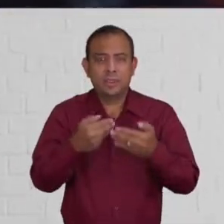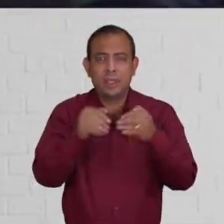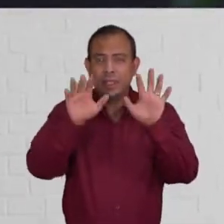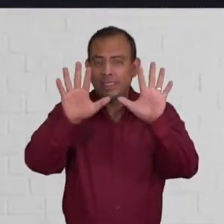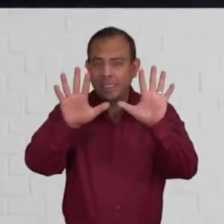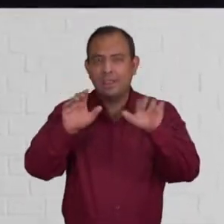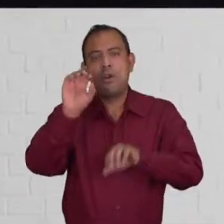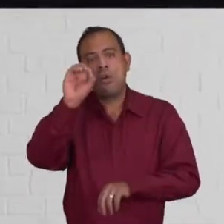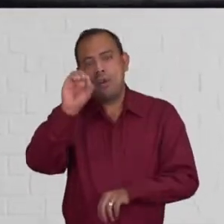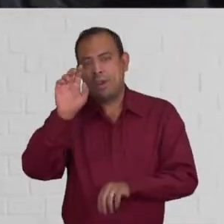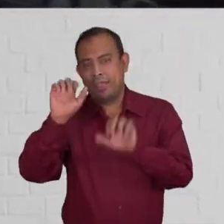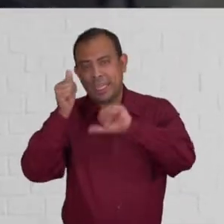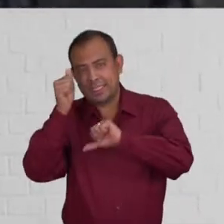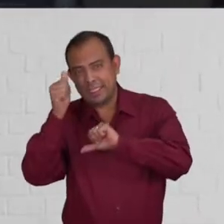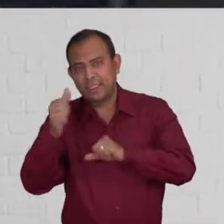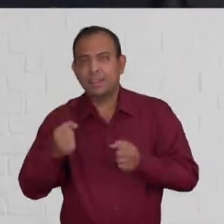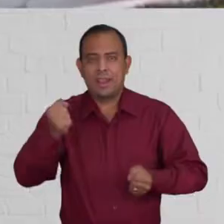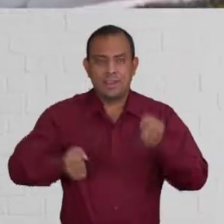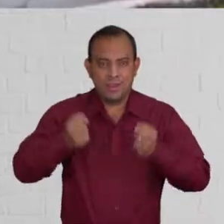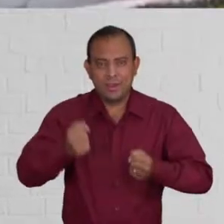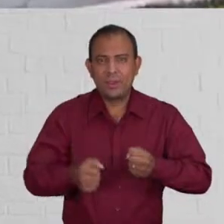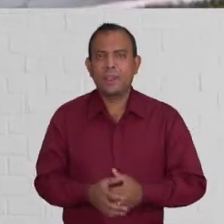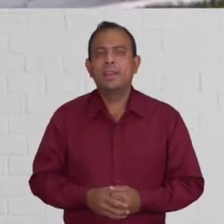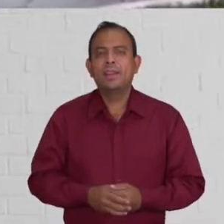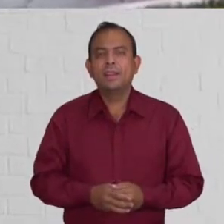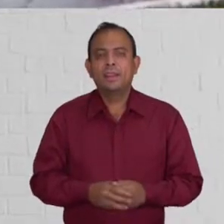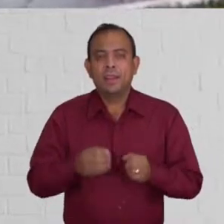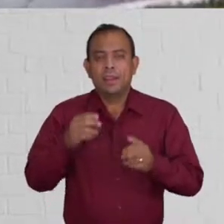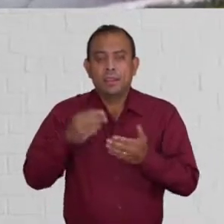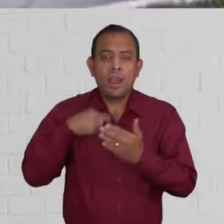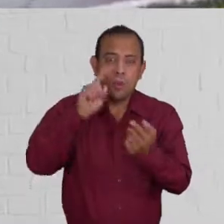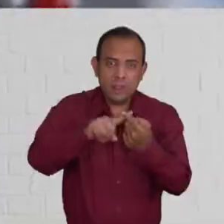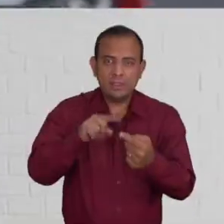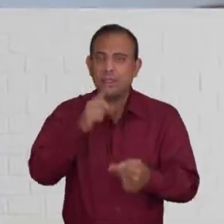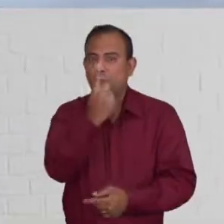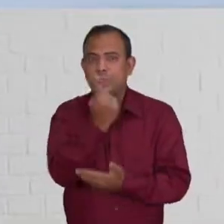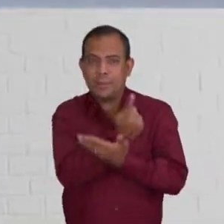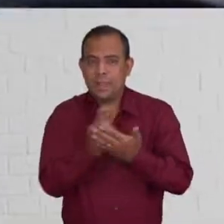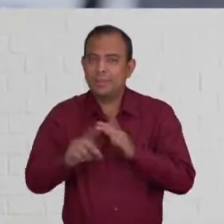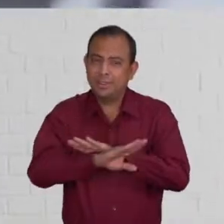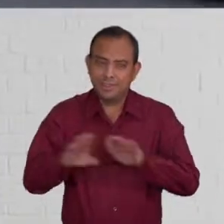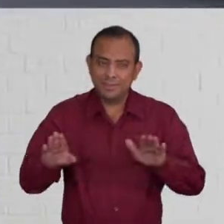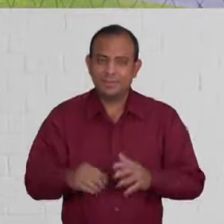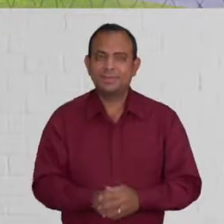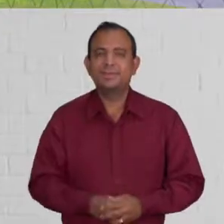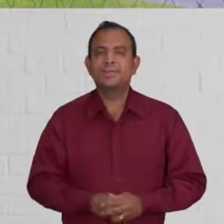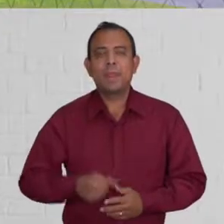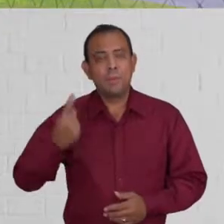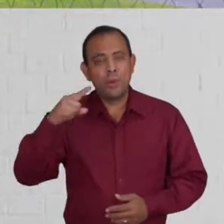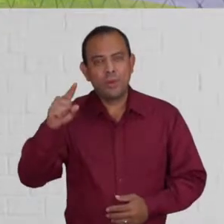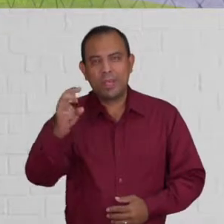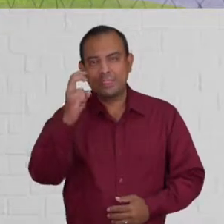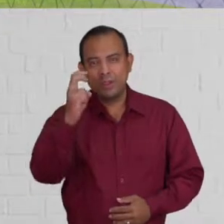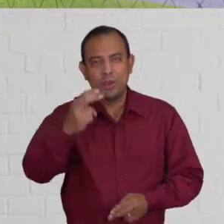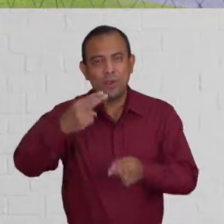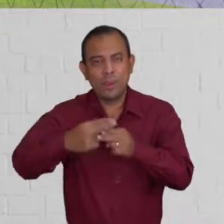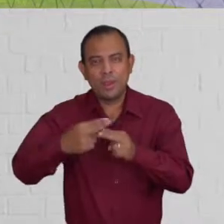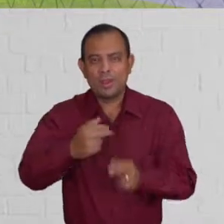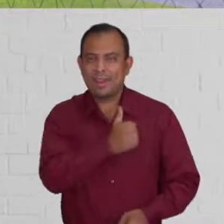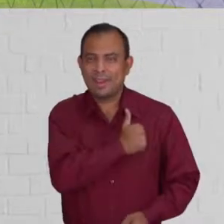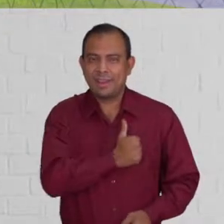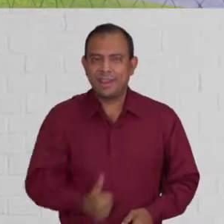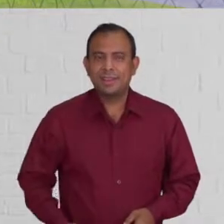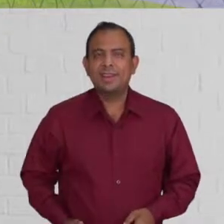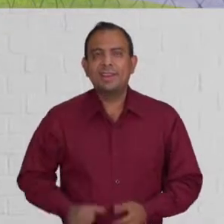detectar entre 10 y 15 conductores en estado de ebriedad durante el fin de semana por eso en nombre del alcalde de la ciudad de guatemala